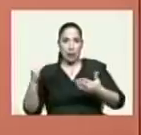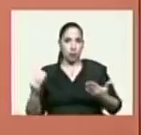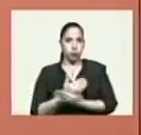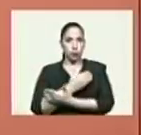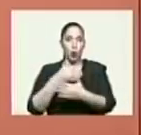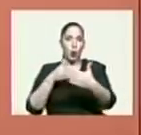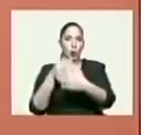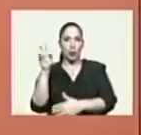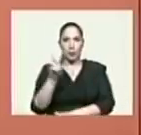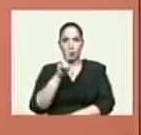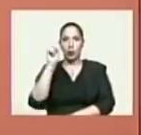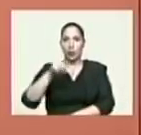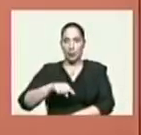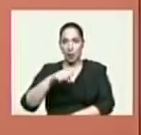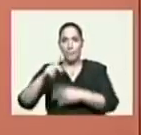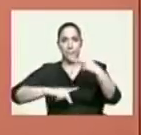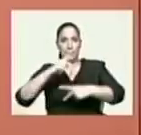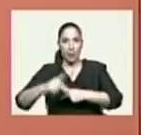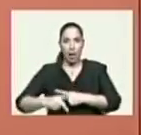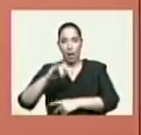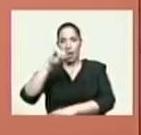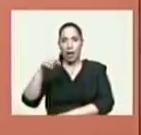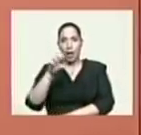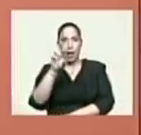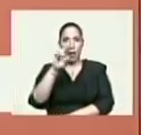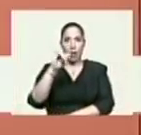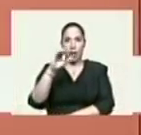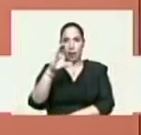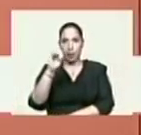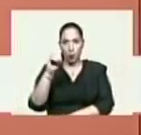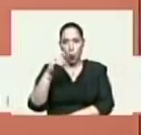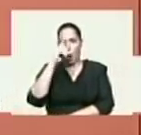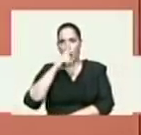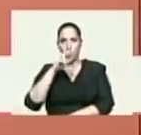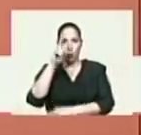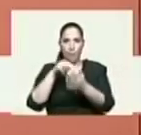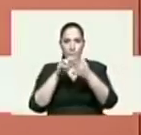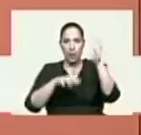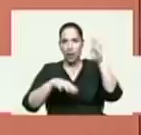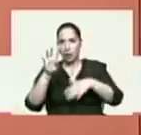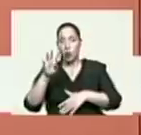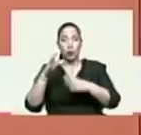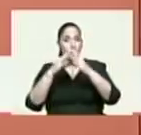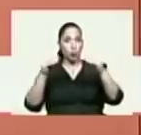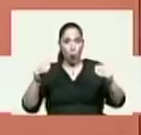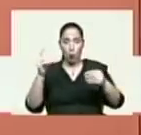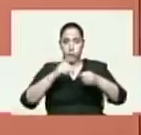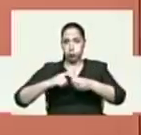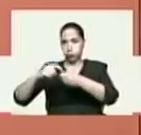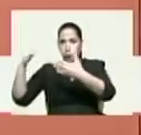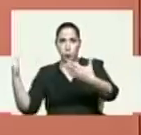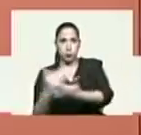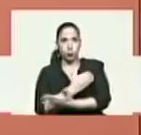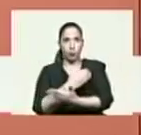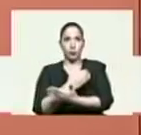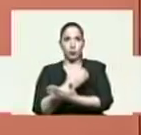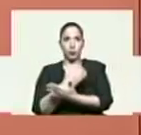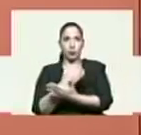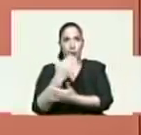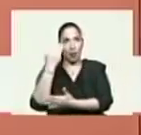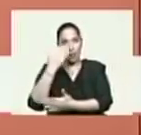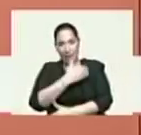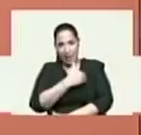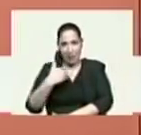Venezuela, incluida la Operación Jericó del año 2014, incluido todos los golpes militares que